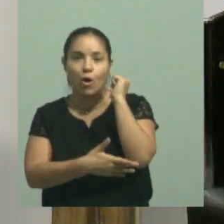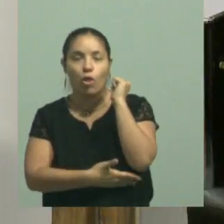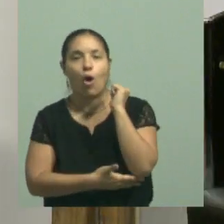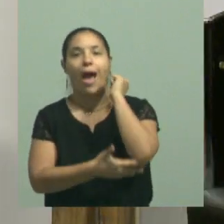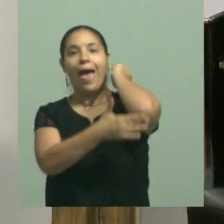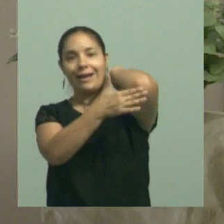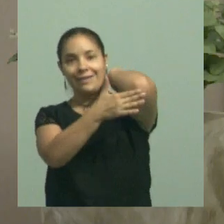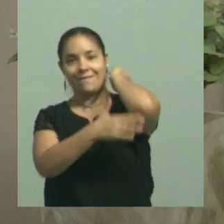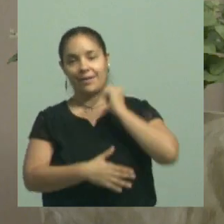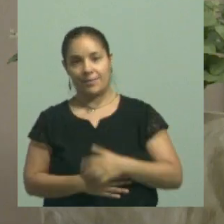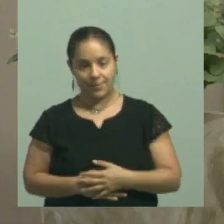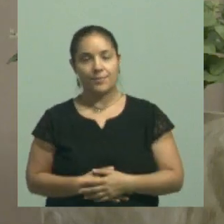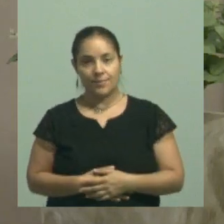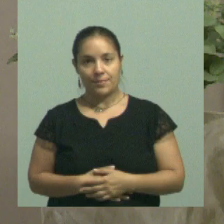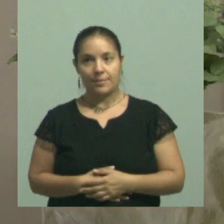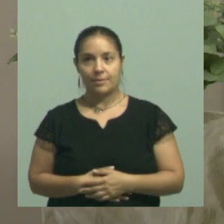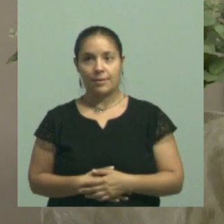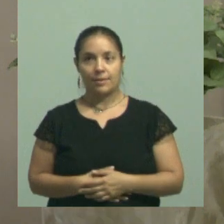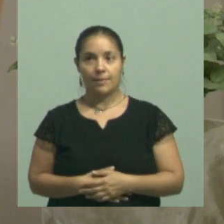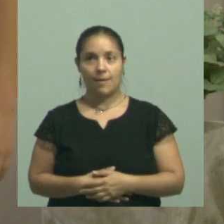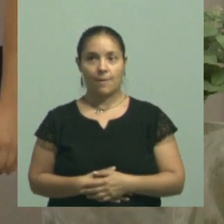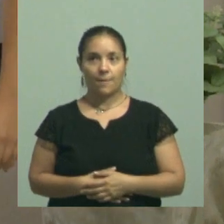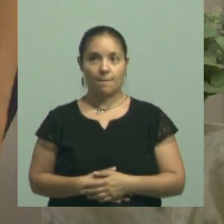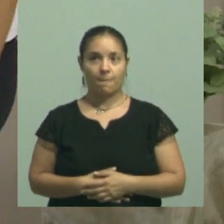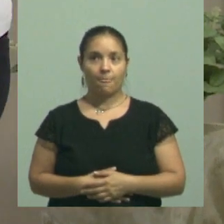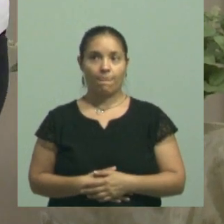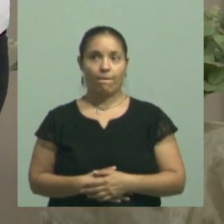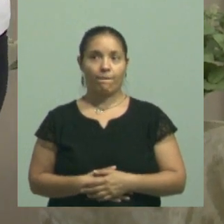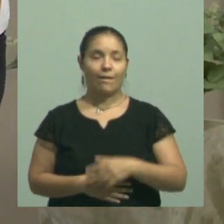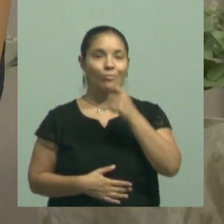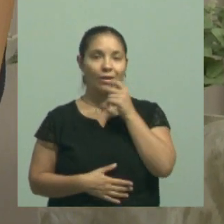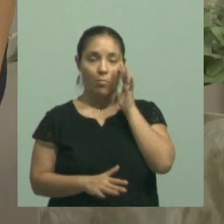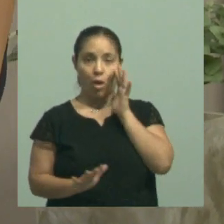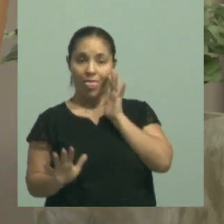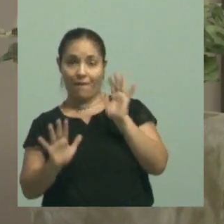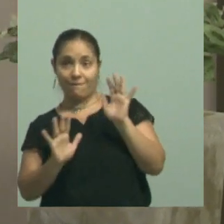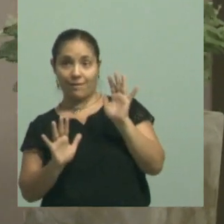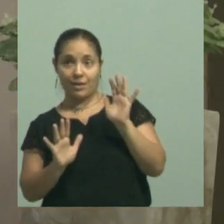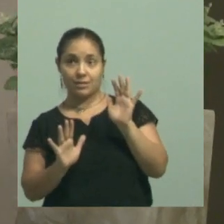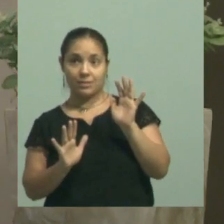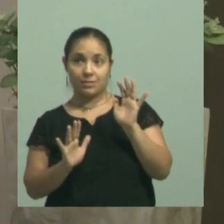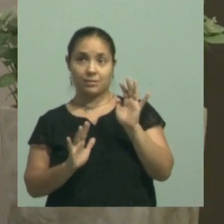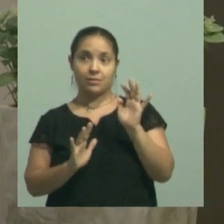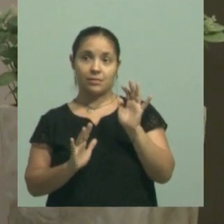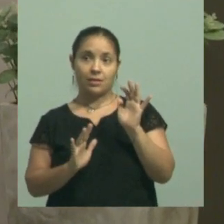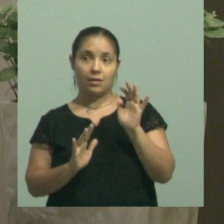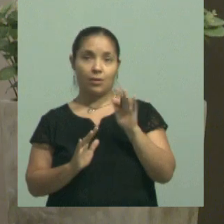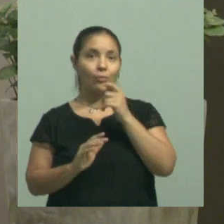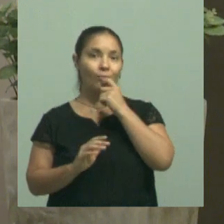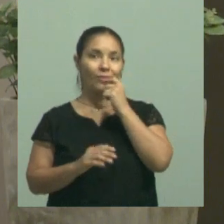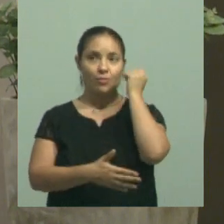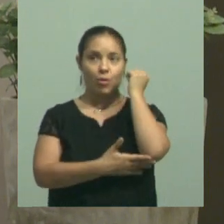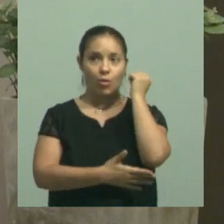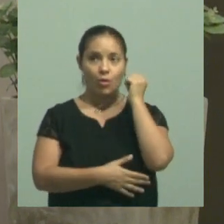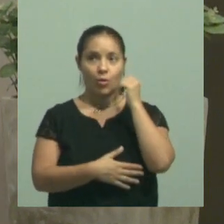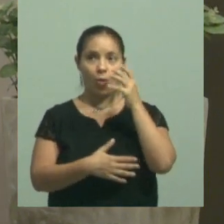está atacando. Y la idea justamente es que nosotros equilibremos la defensa, porque no hacemos esto, sino que hacemos todo el golpe de abajo hacia arriba y vos fíjate que